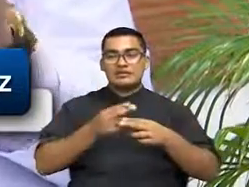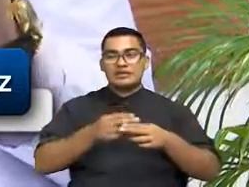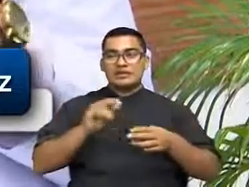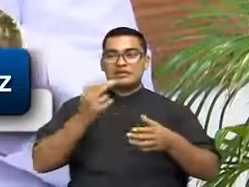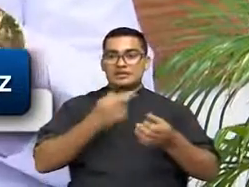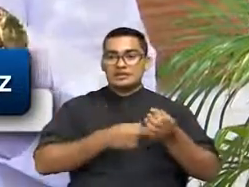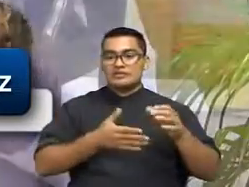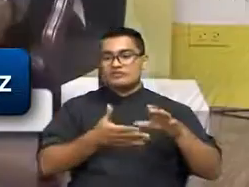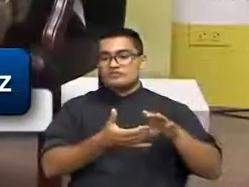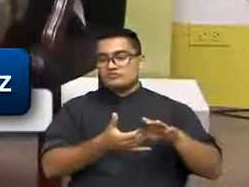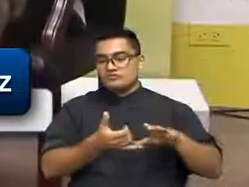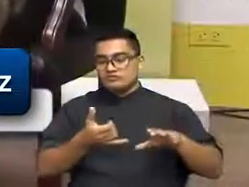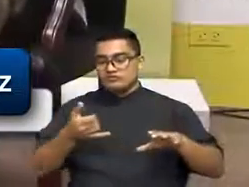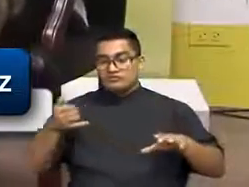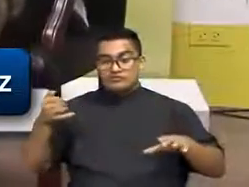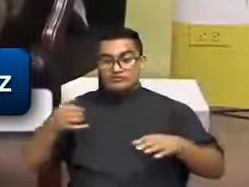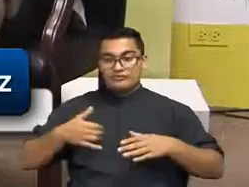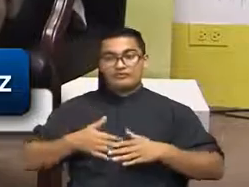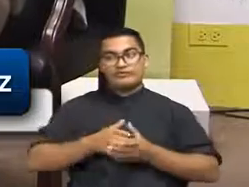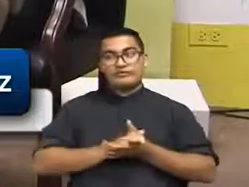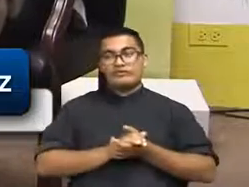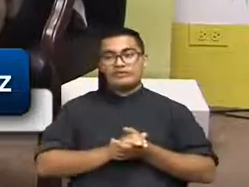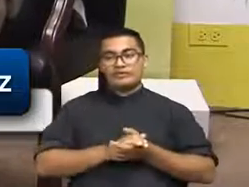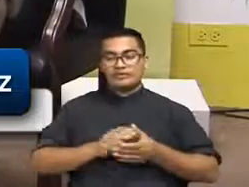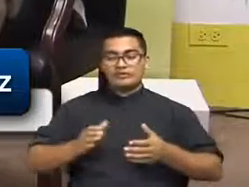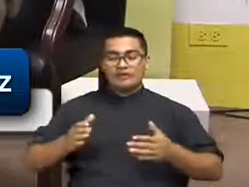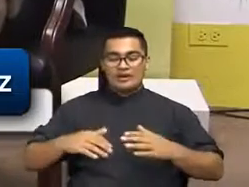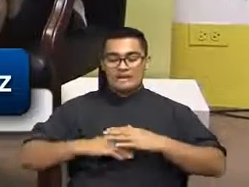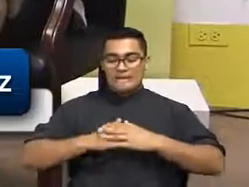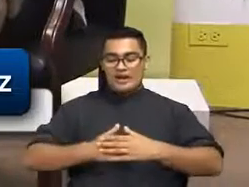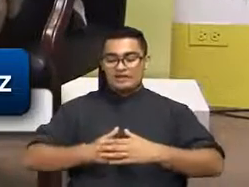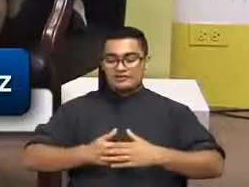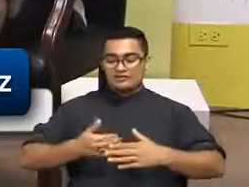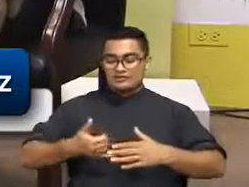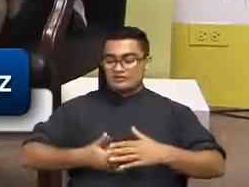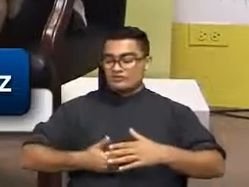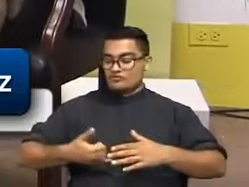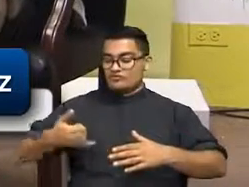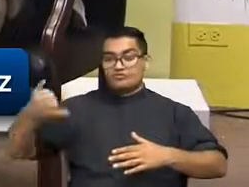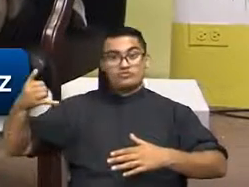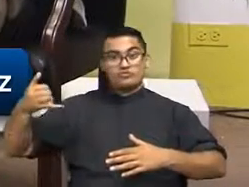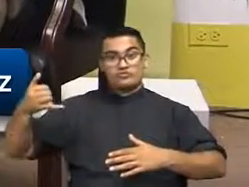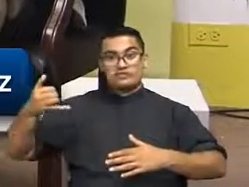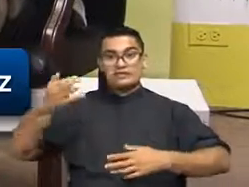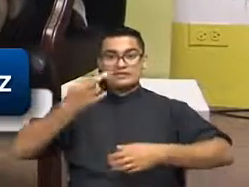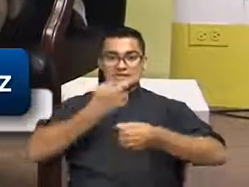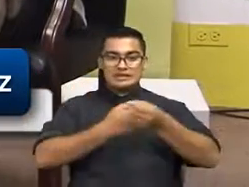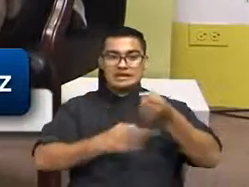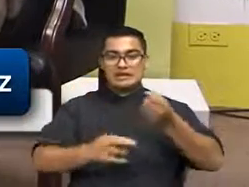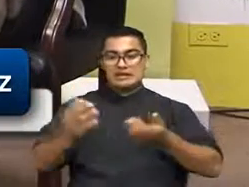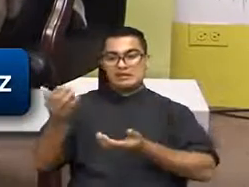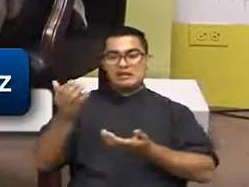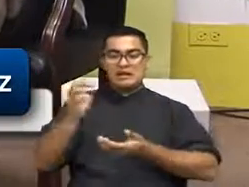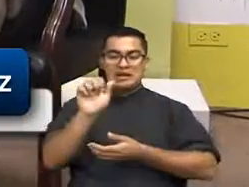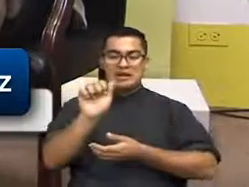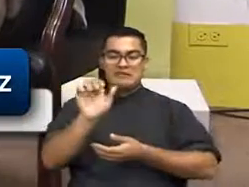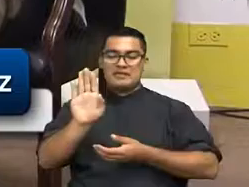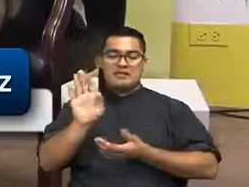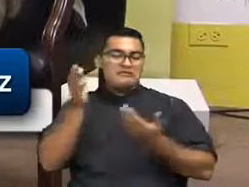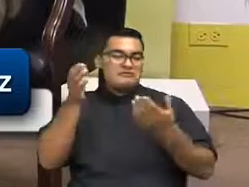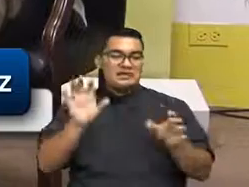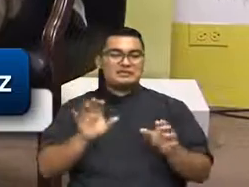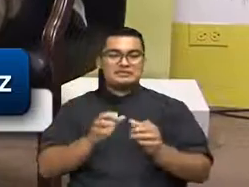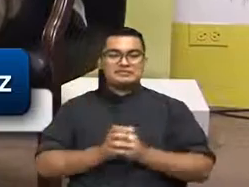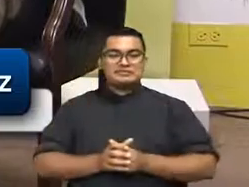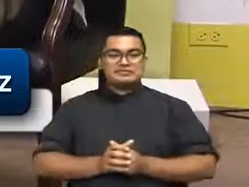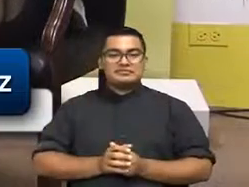Ok, entonces ya se toma la muestra de sangre del bebé, sacamos qué tipo es, pues el niño puede ser O, puede ser A, puede ser B. Una pregunta. ¿La